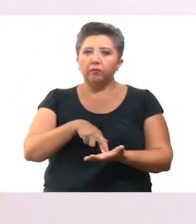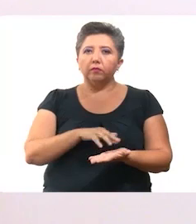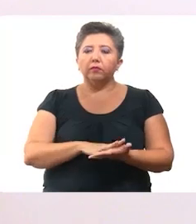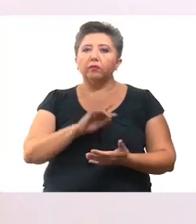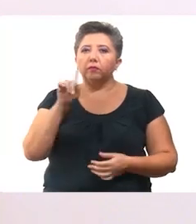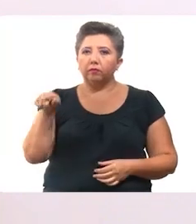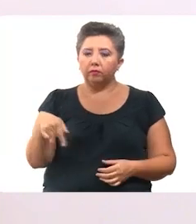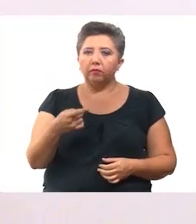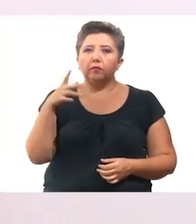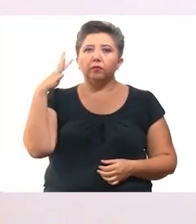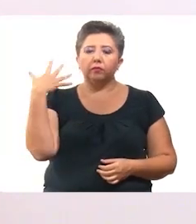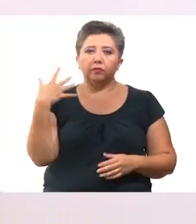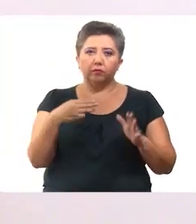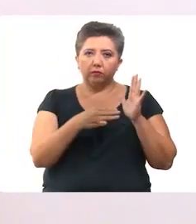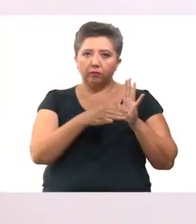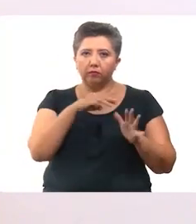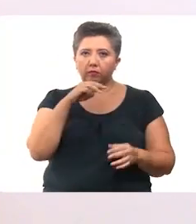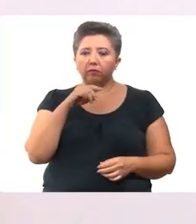contagios registrados, que son